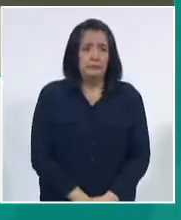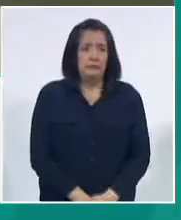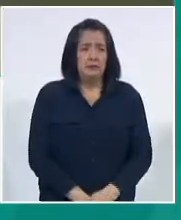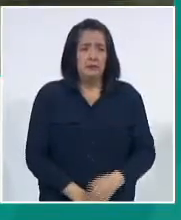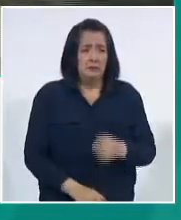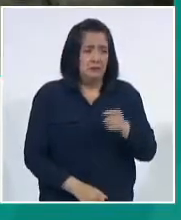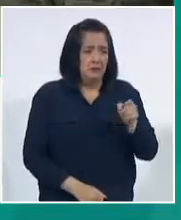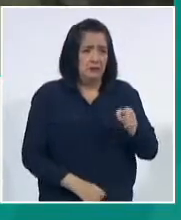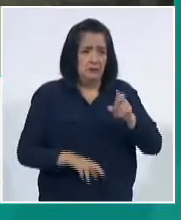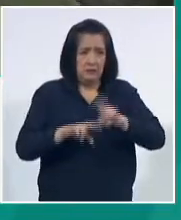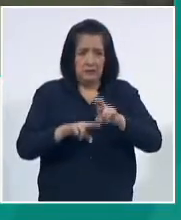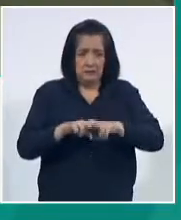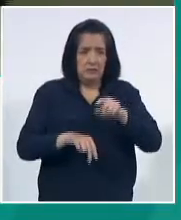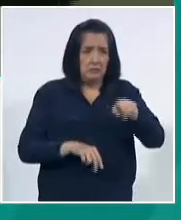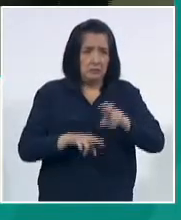agarraron esta silla. ¿La